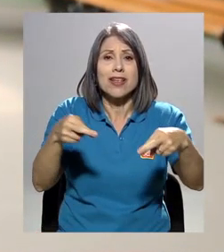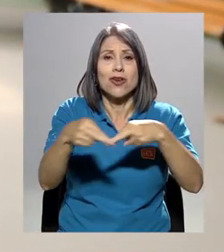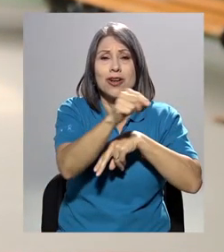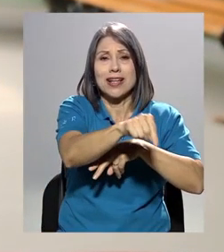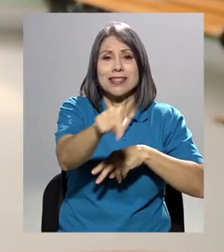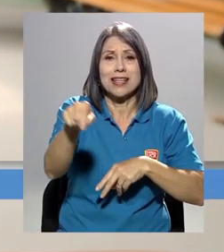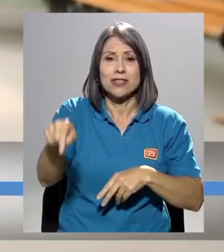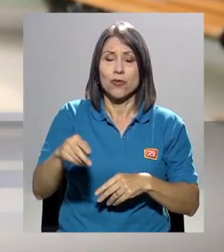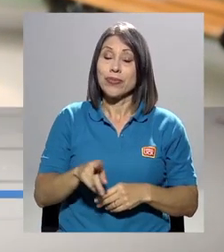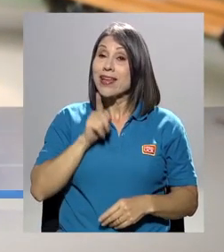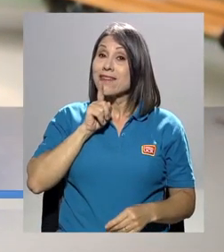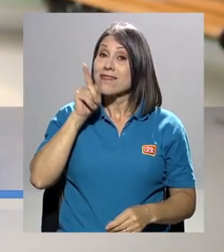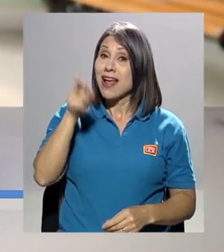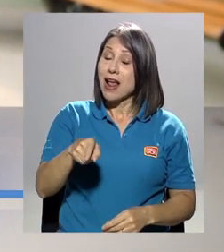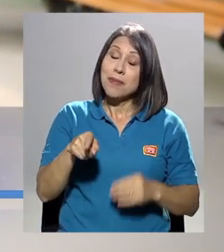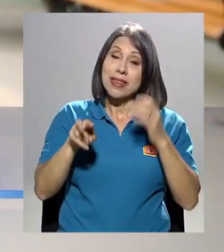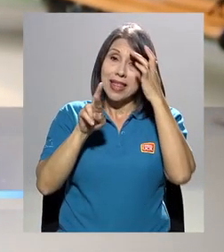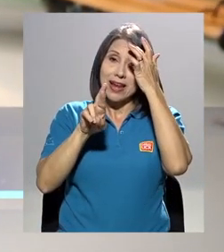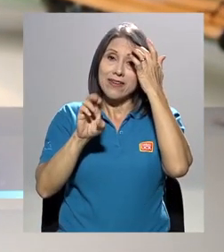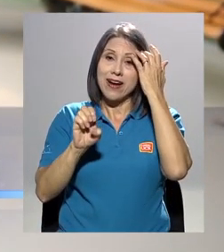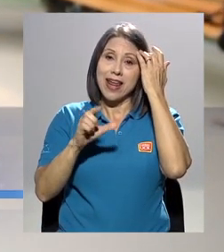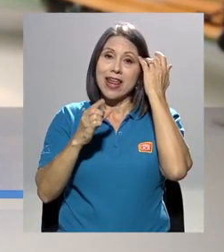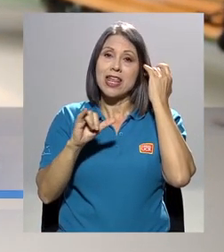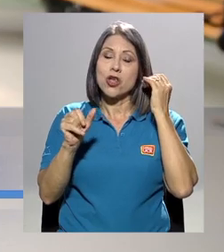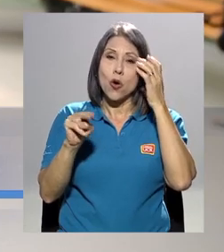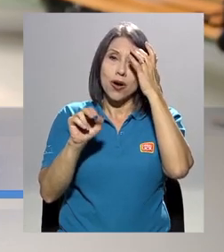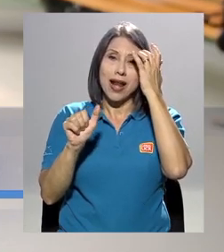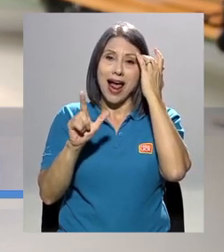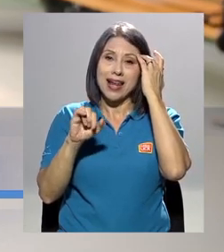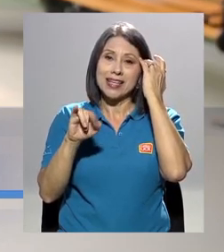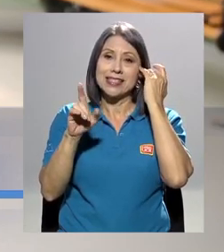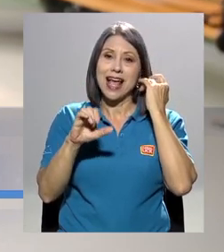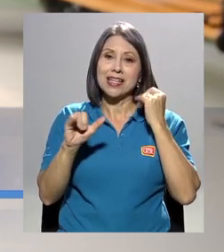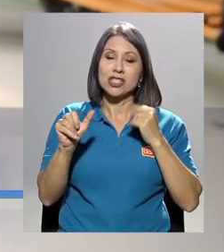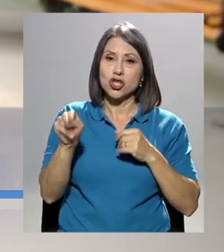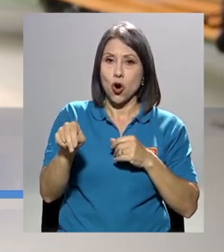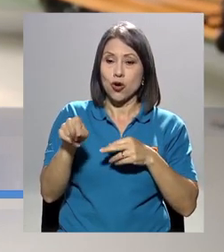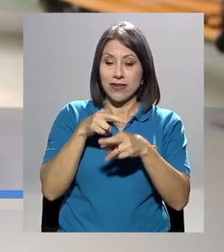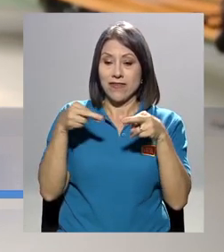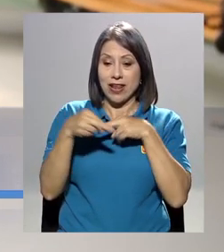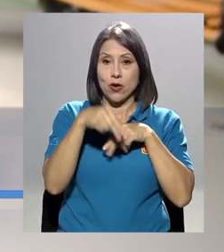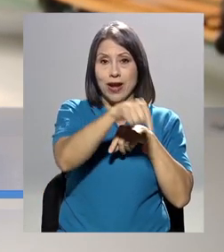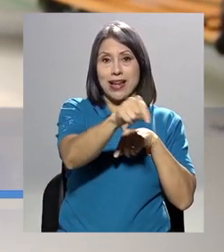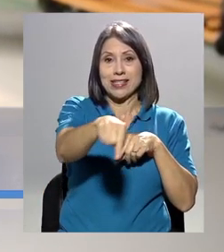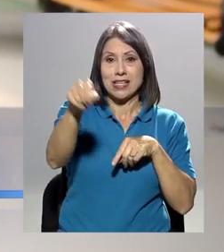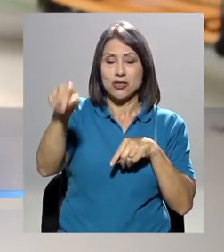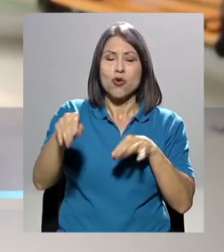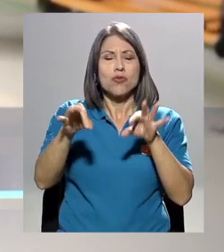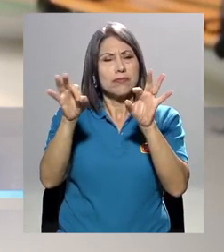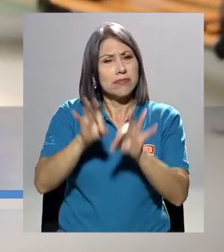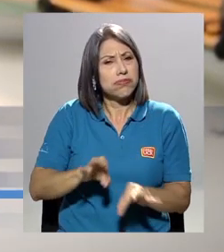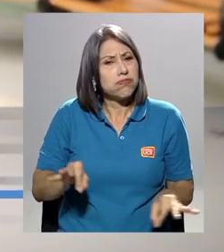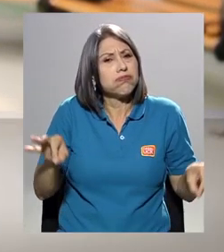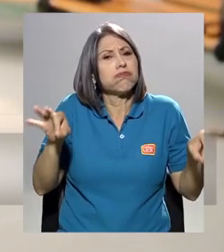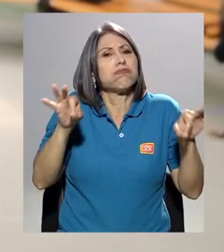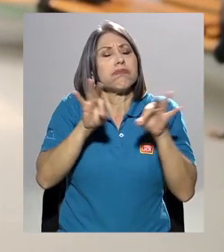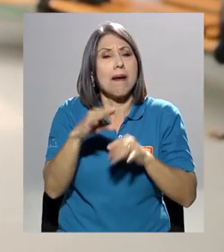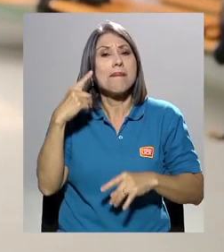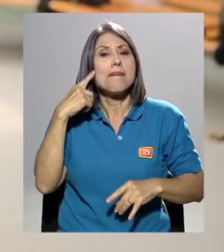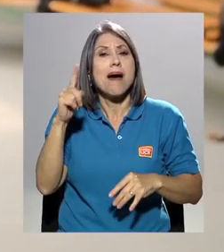regionalización se convierta en un elemento vital, en un elemento fundamental